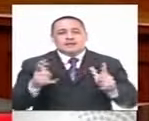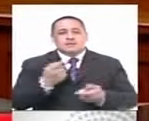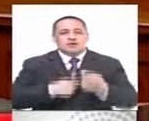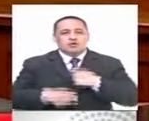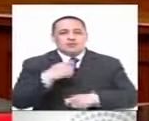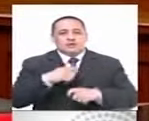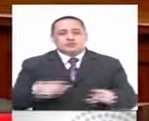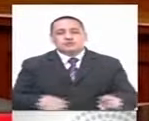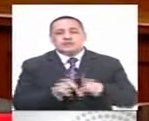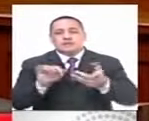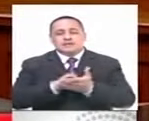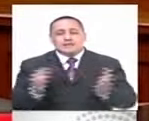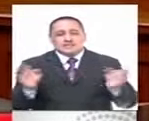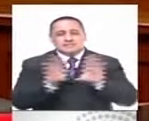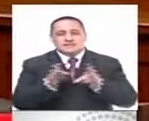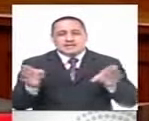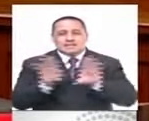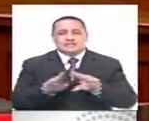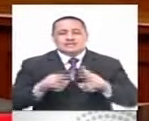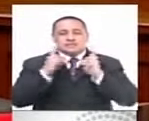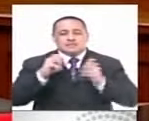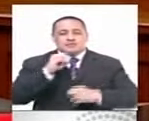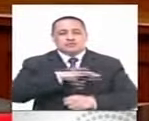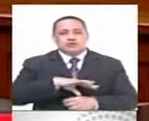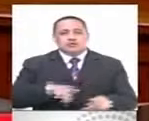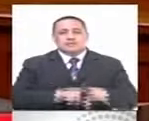comercio, cierre de brechas sociales,